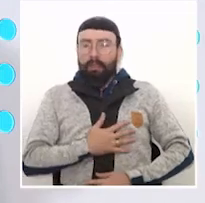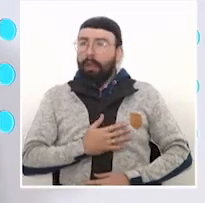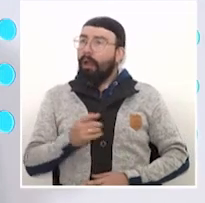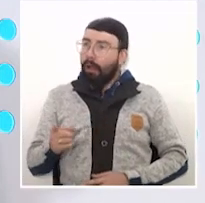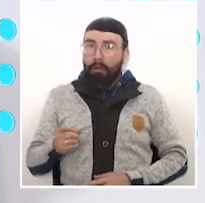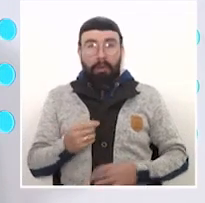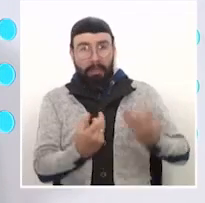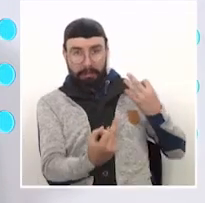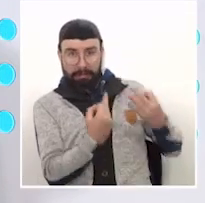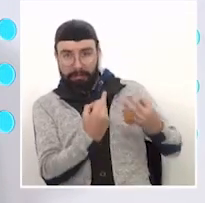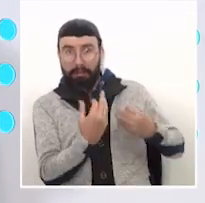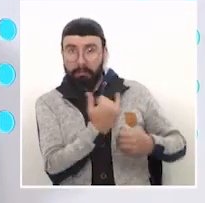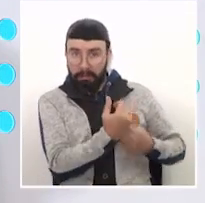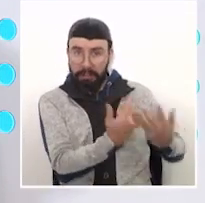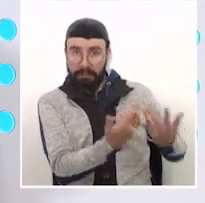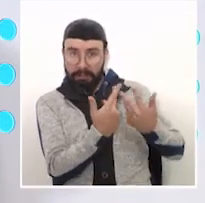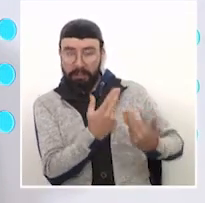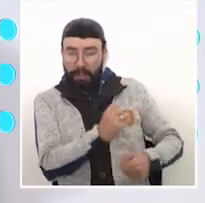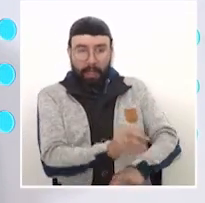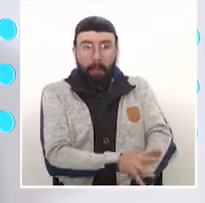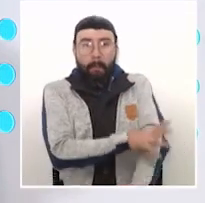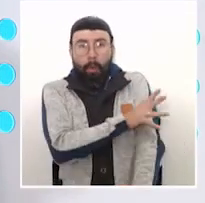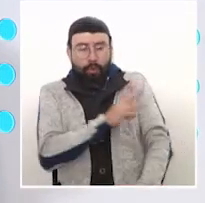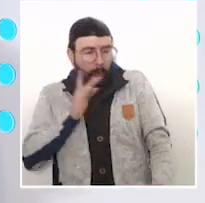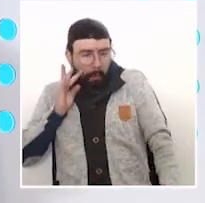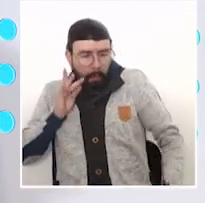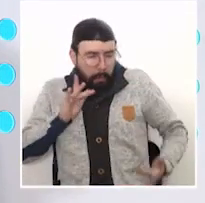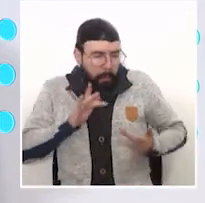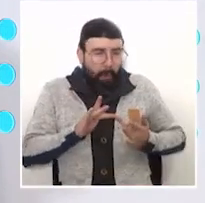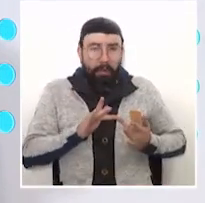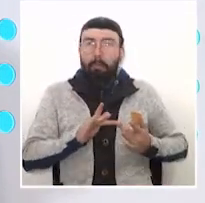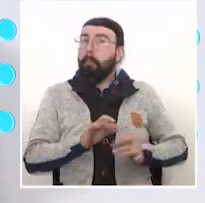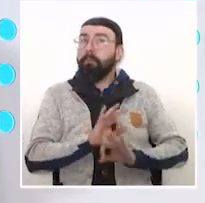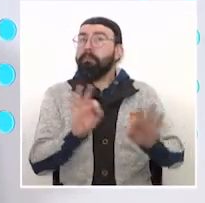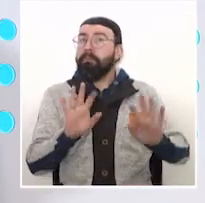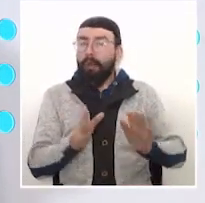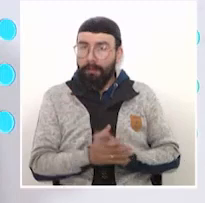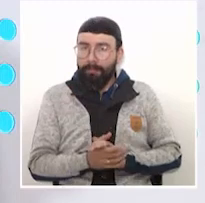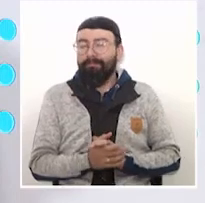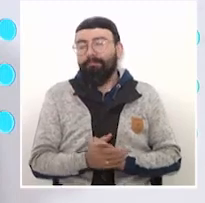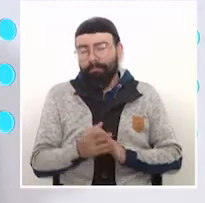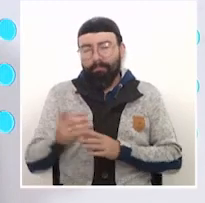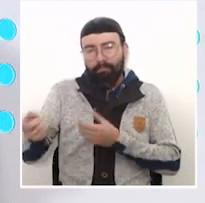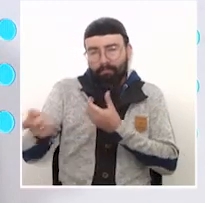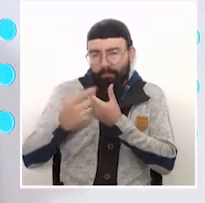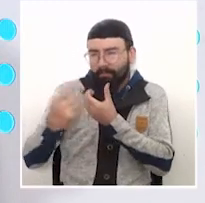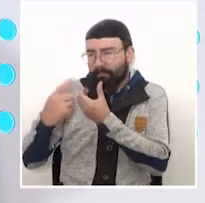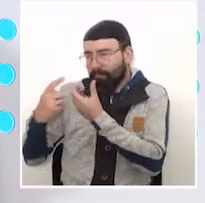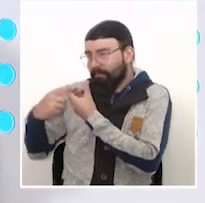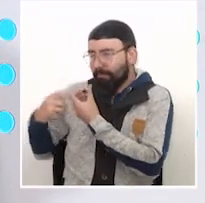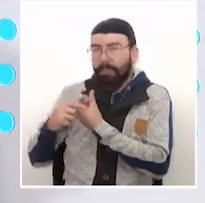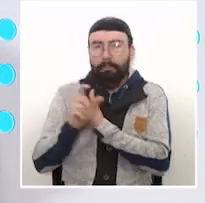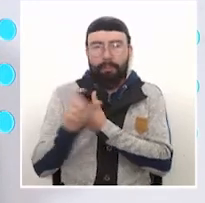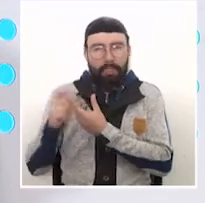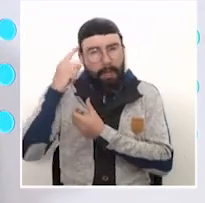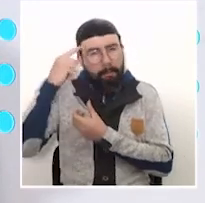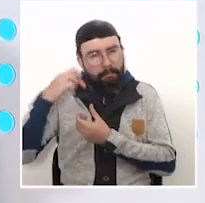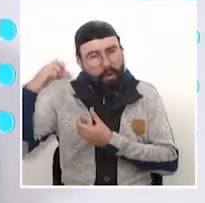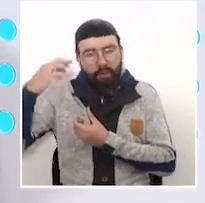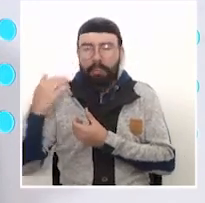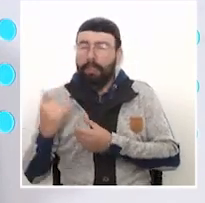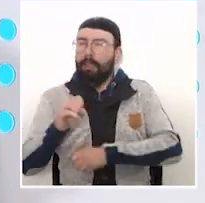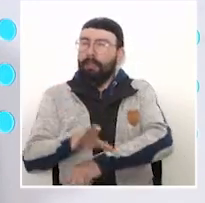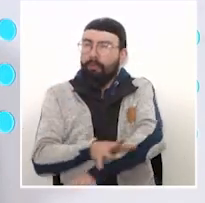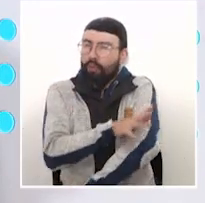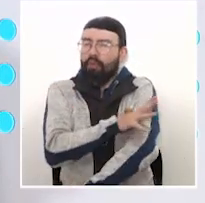puede afectar mi cuerpo físico? Y es por eso que hemos querido integrar un grupo de profesionales en emociones, en el